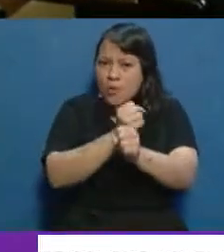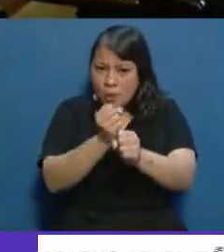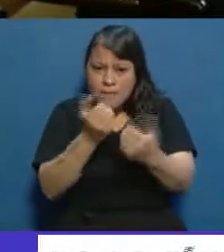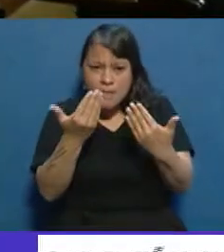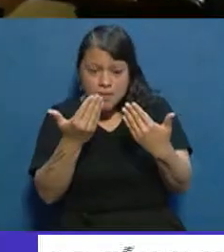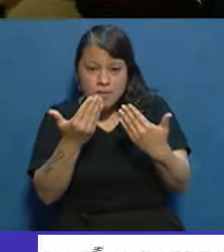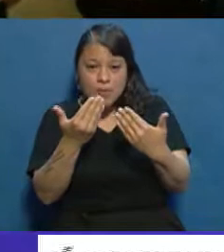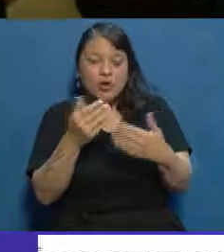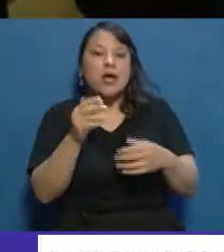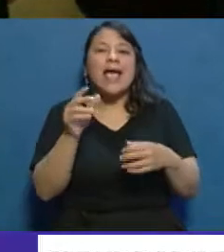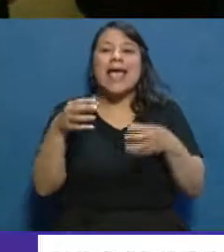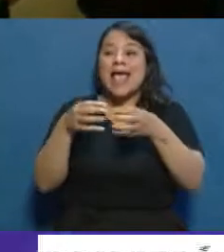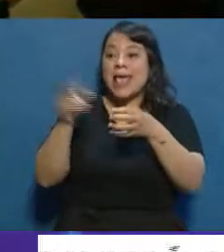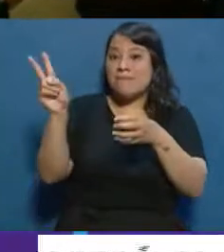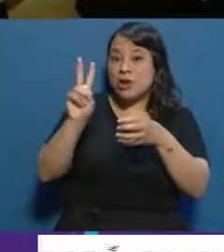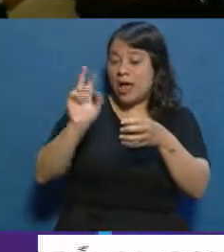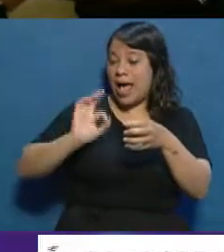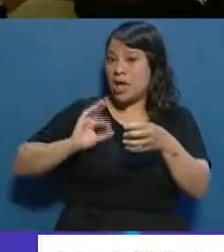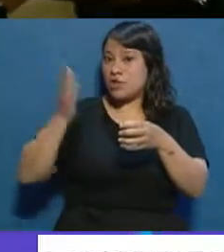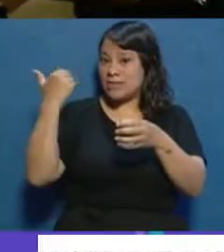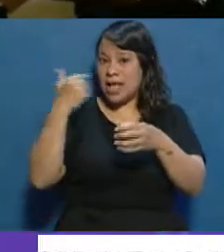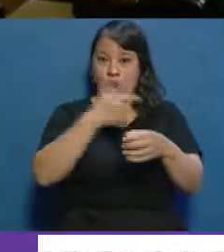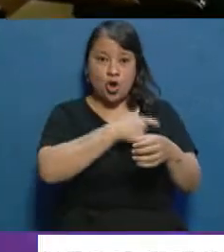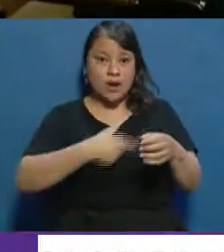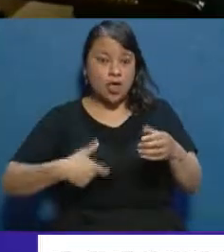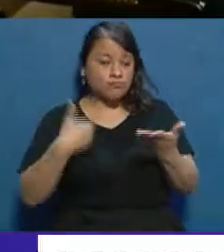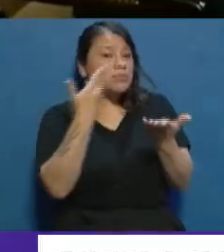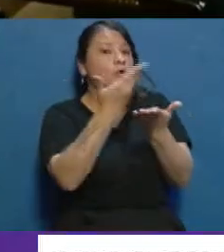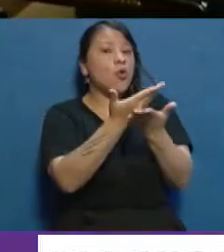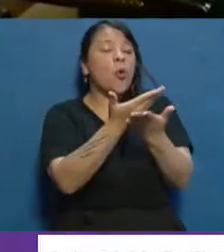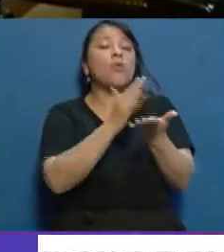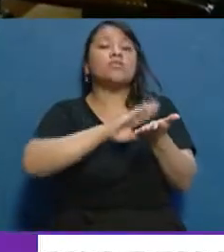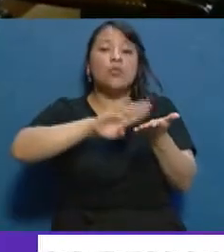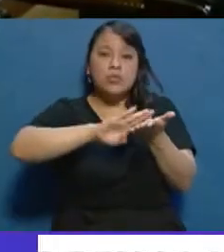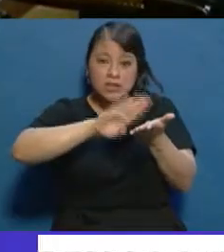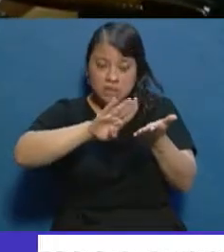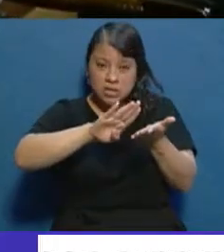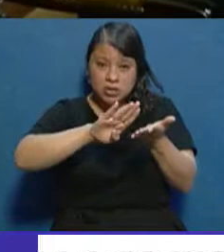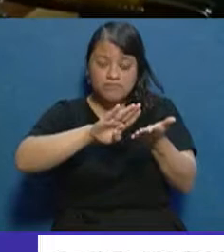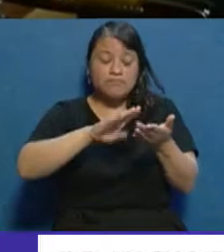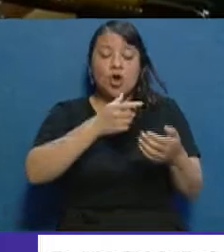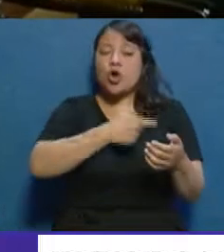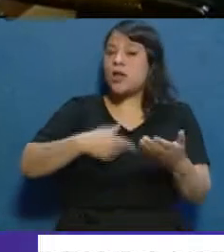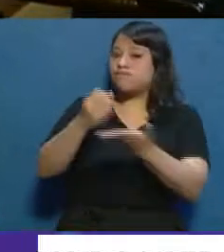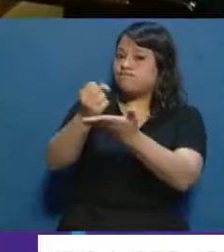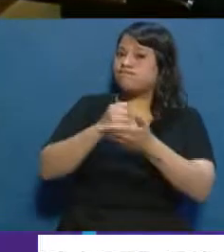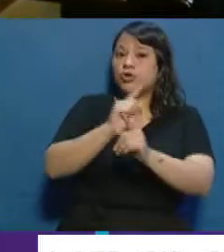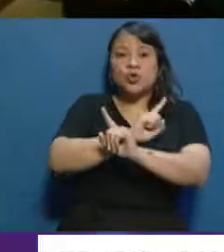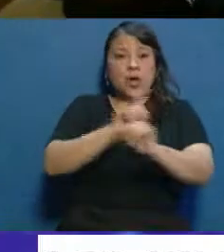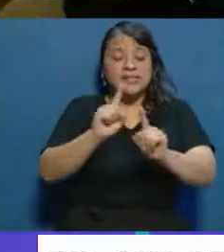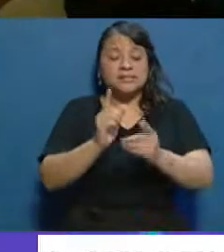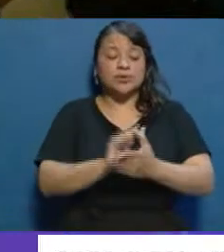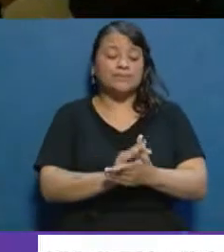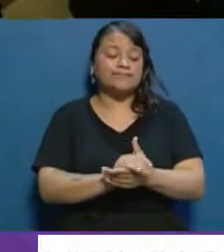año pasado al gobernador le ofreció un rollover por un año, fue la propuesta que hicimos el peronismo, el gobernador no lo aceptó. Creo que